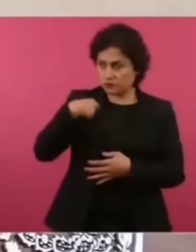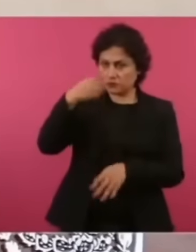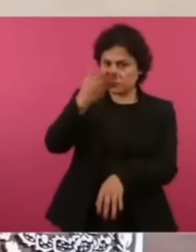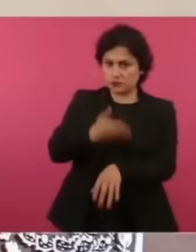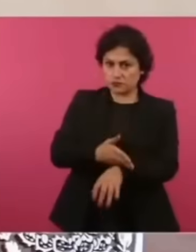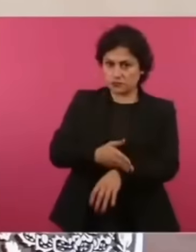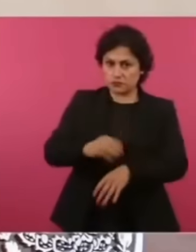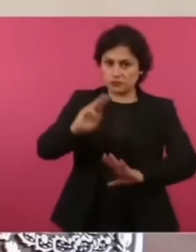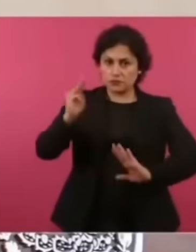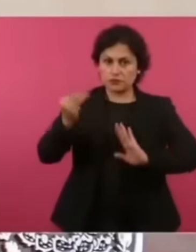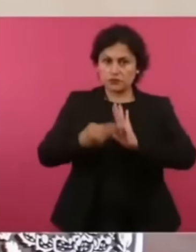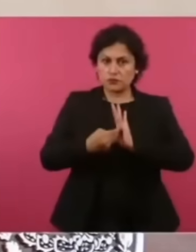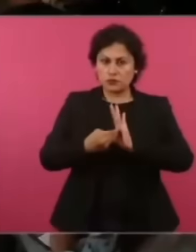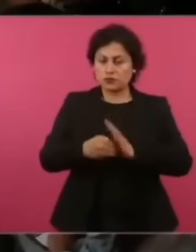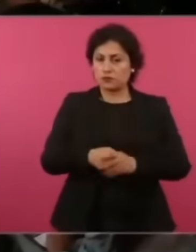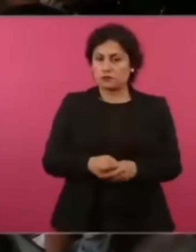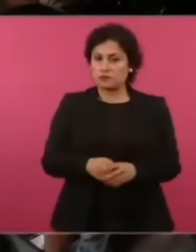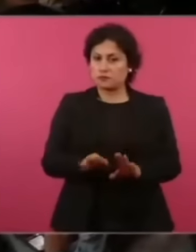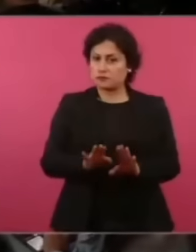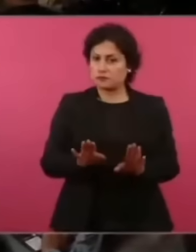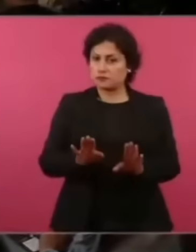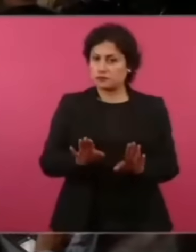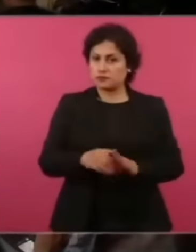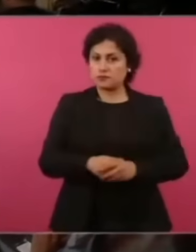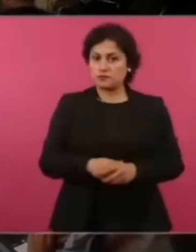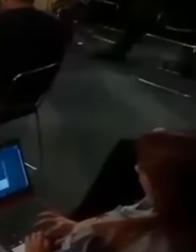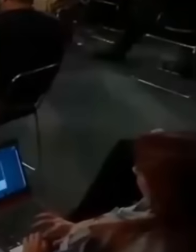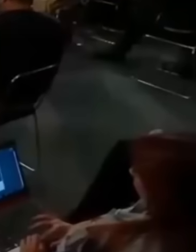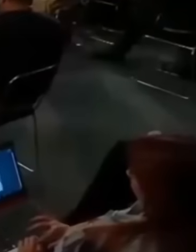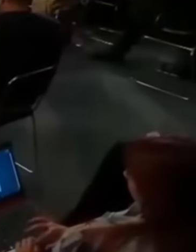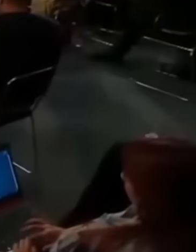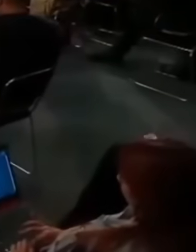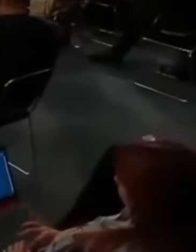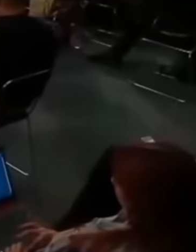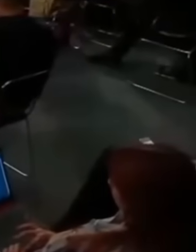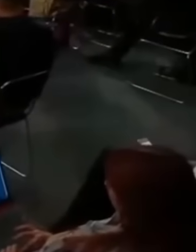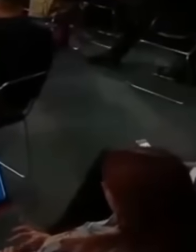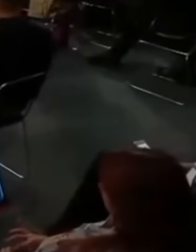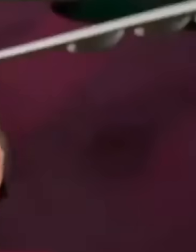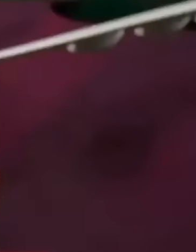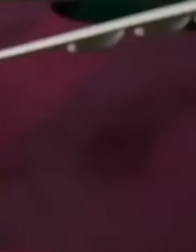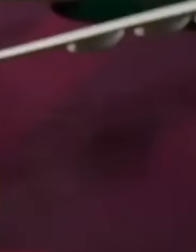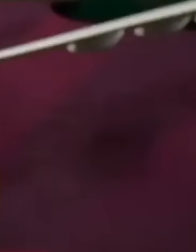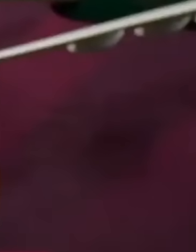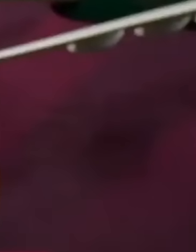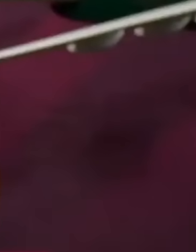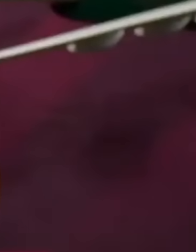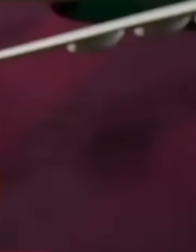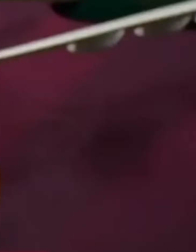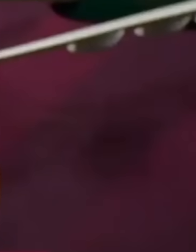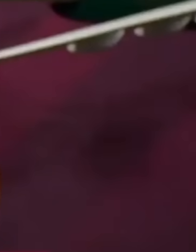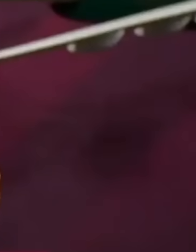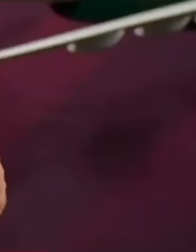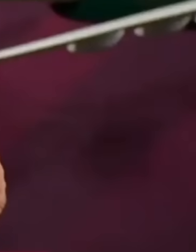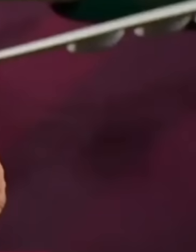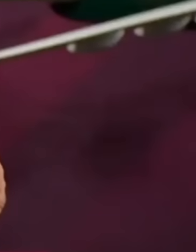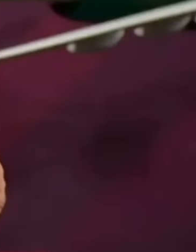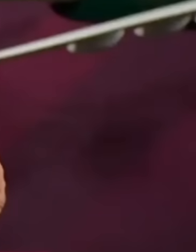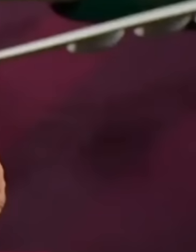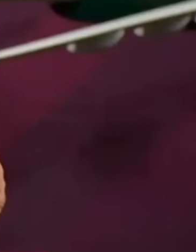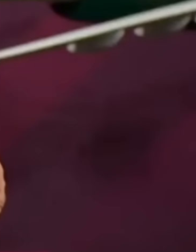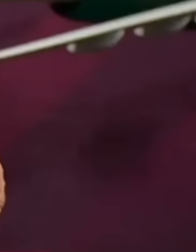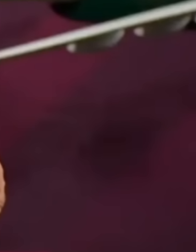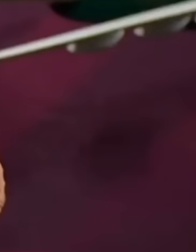y además son tan rectos y honestos los del Tribunal Electoral y